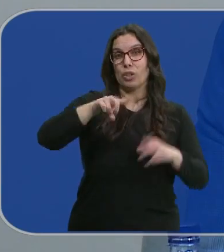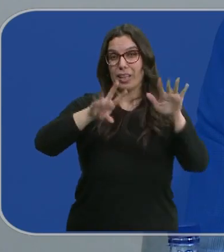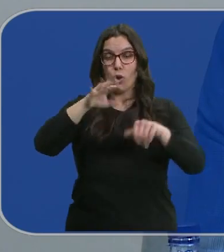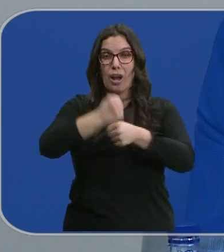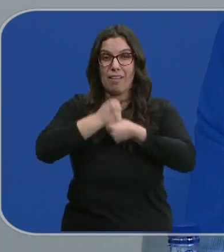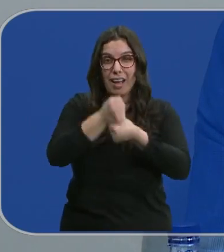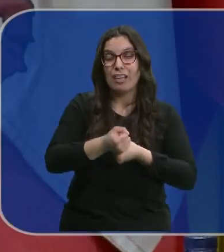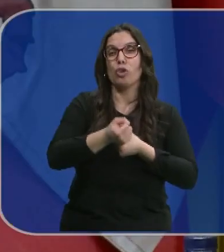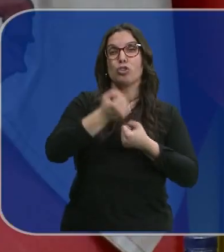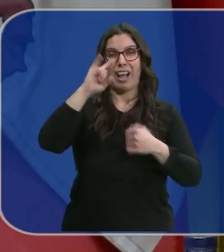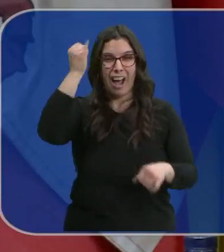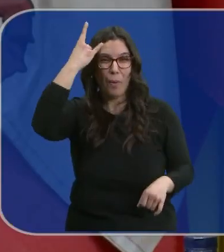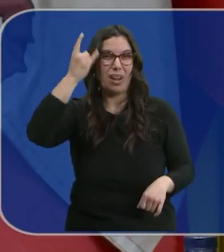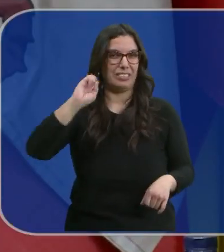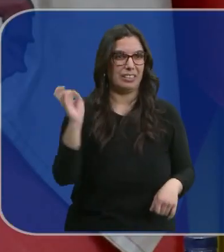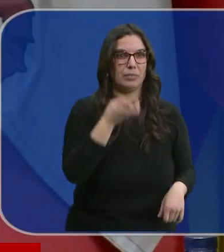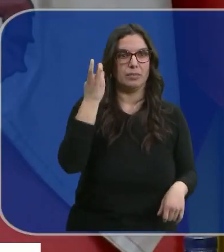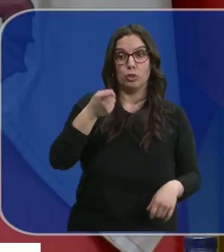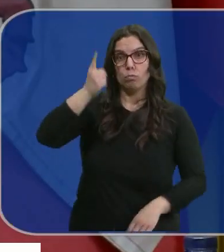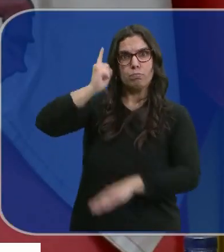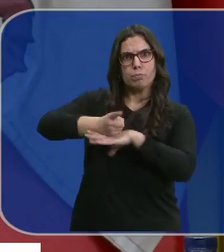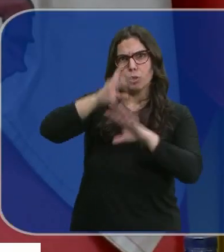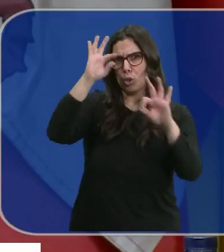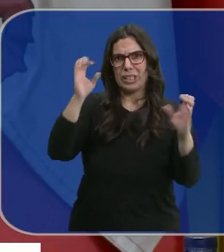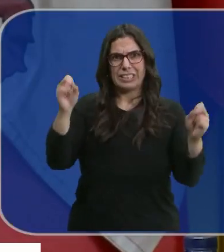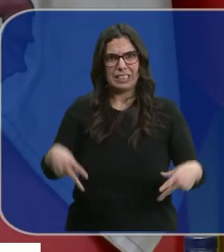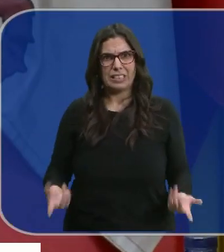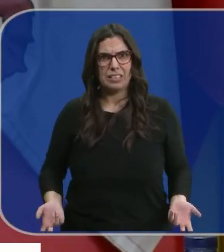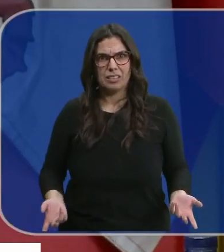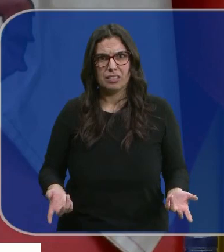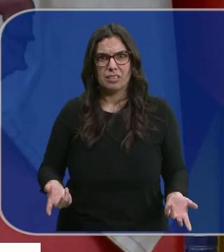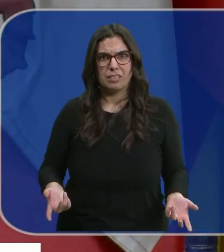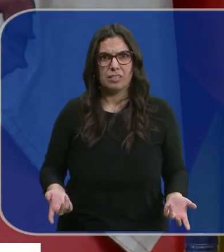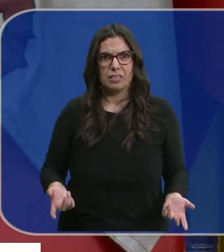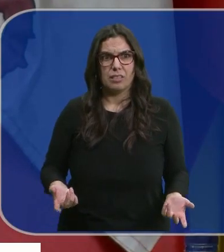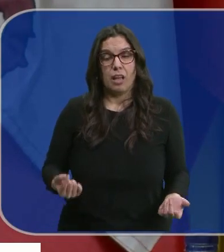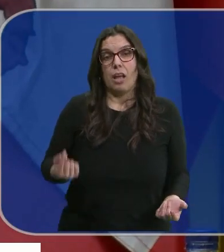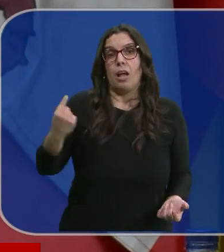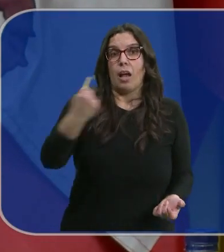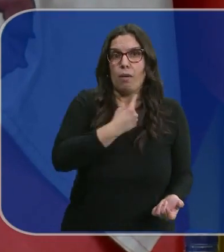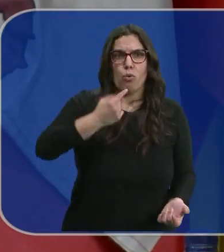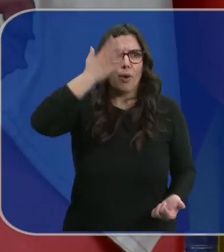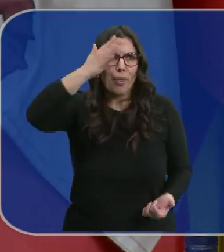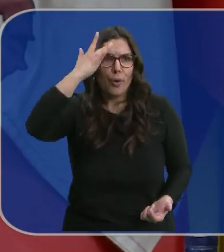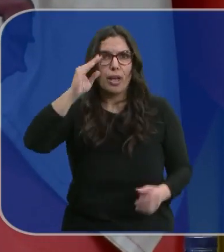y 118 cabras. Ha sido una imposición ideológica, que evidentemente cada uno puede tener su